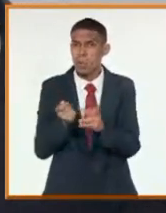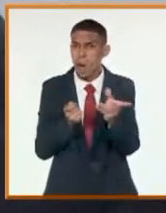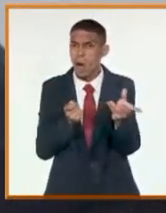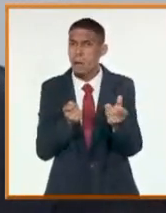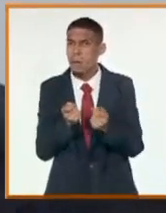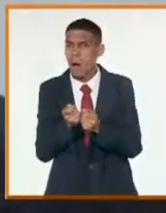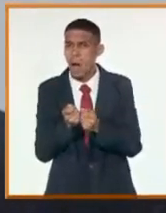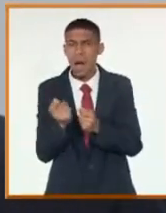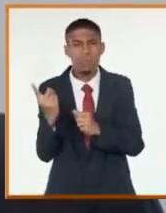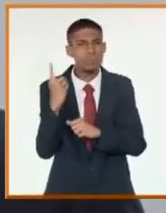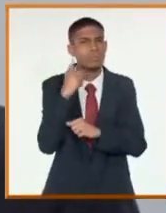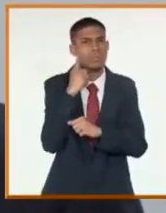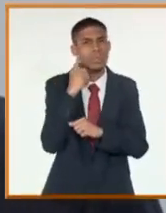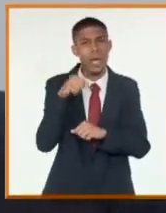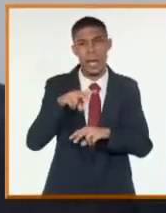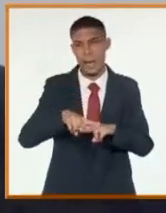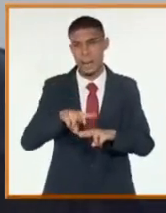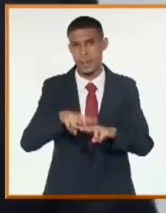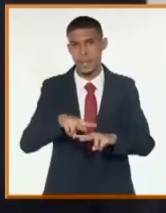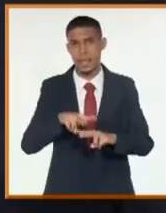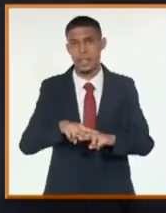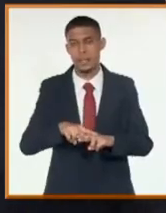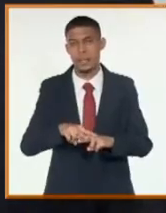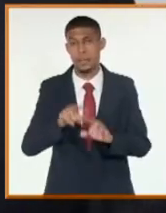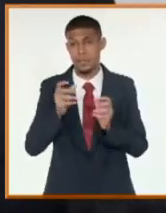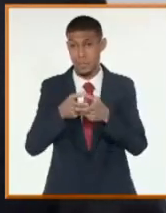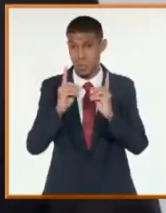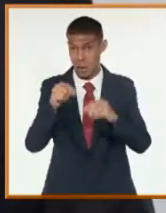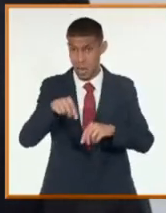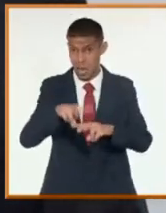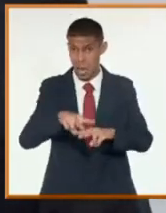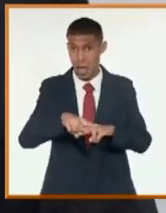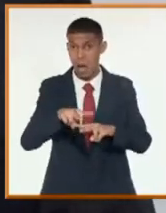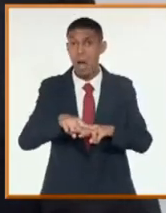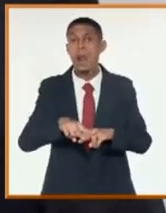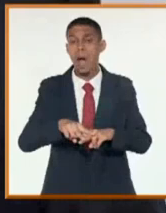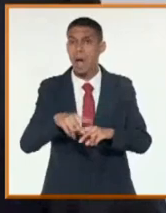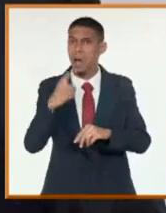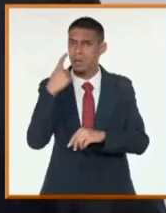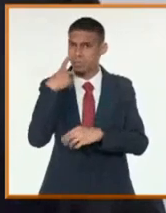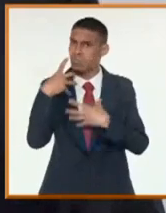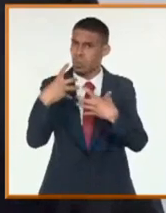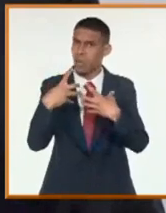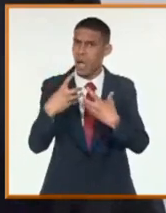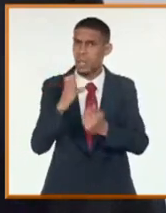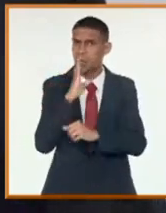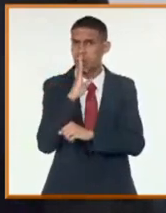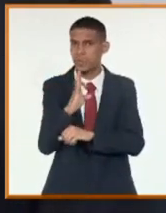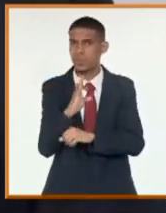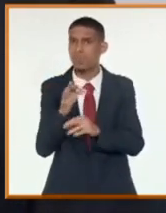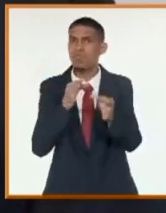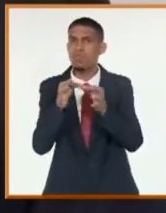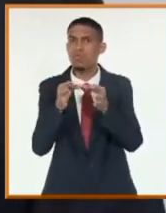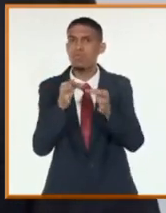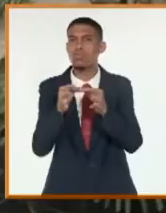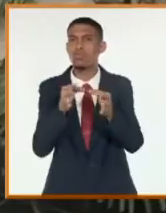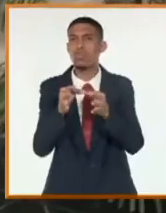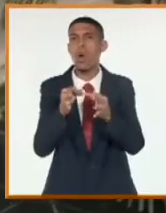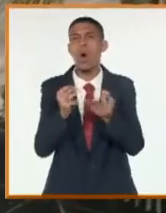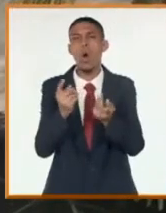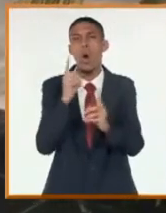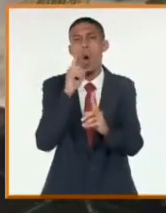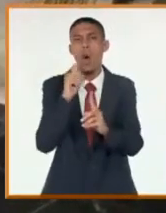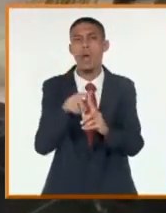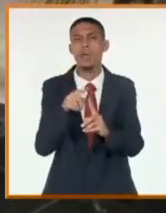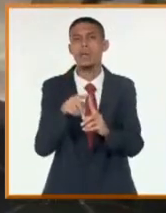La Habana, que es una declaración, yo diría, contundente y es una declaración robusta en función de los principios